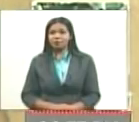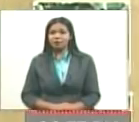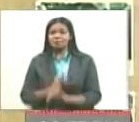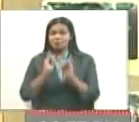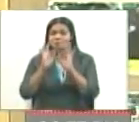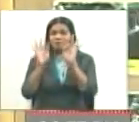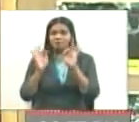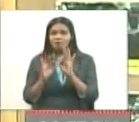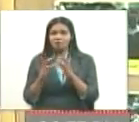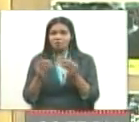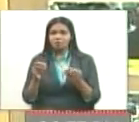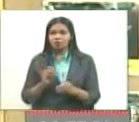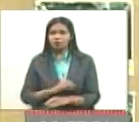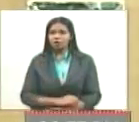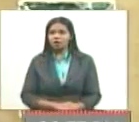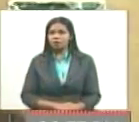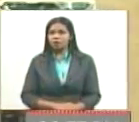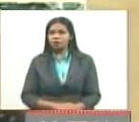compañero nuestro se le cuadró.